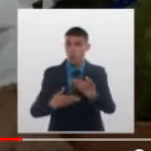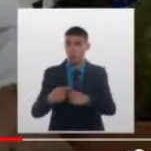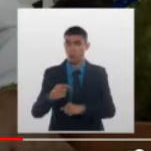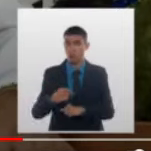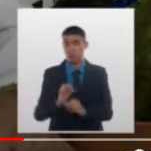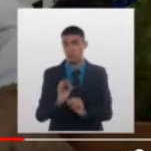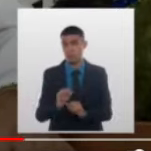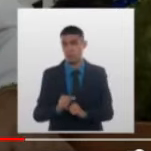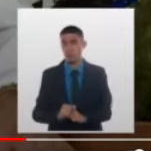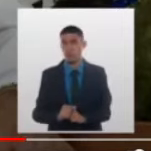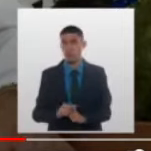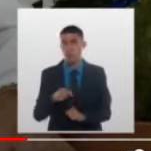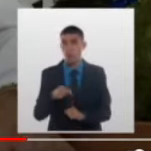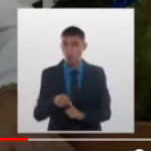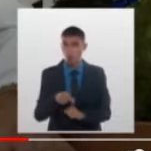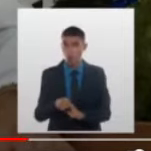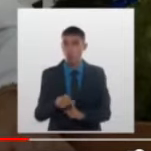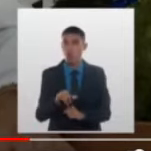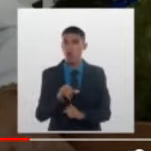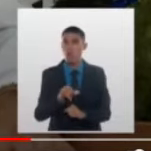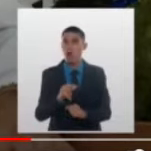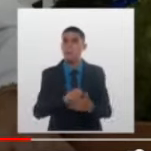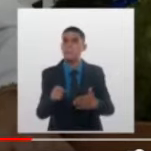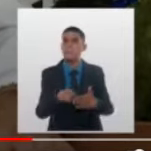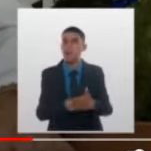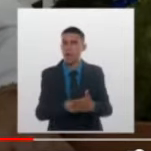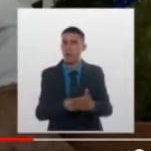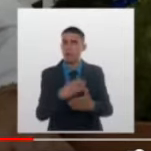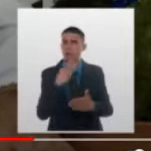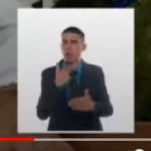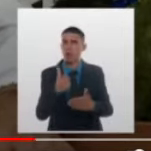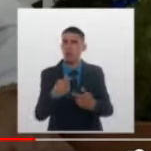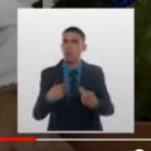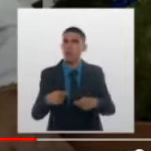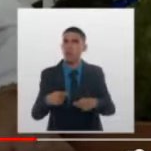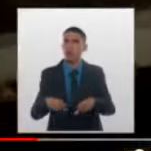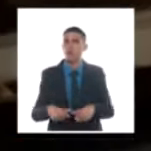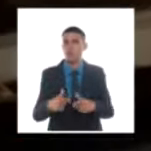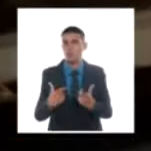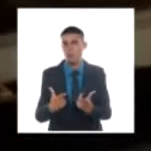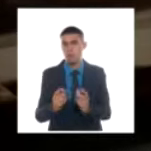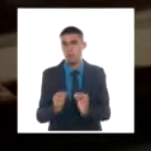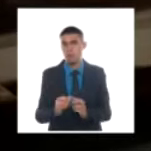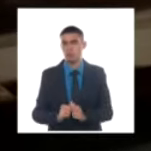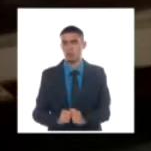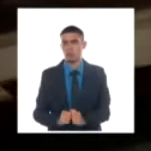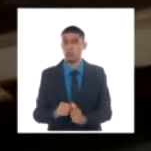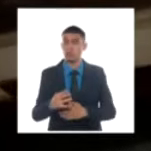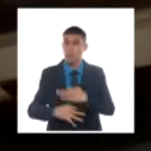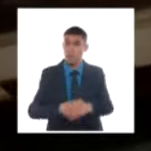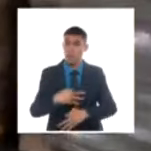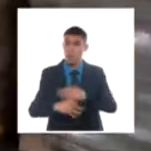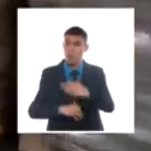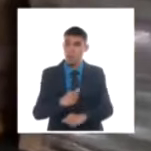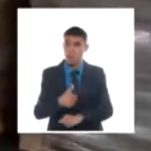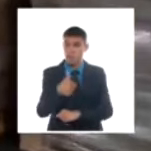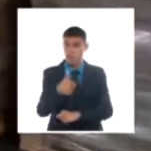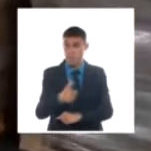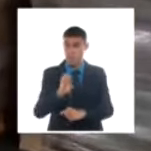está poniendo como indicadores a obtener la contratación son posibles obtenerlo. Añadió el presidente de la OSD